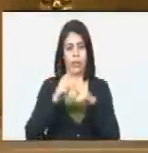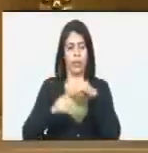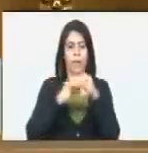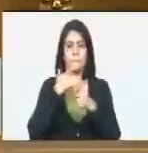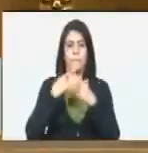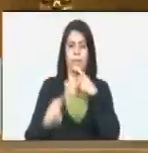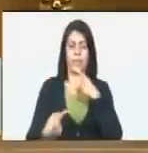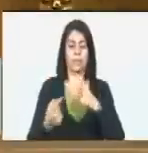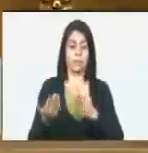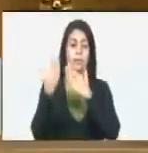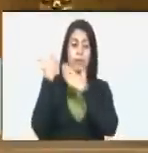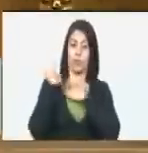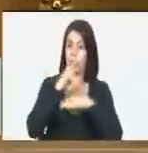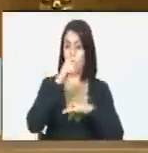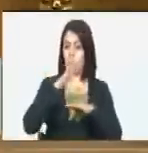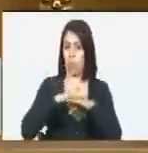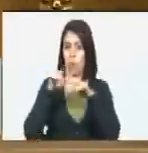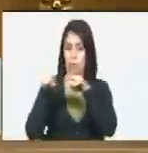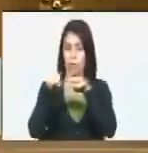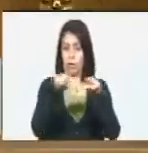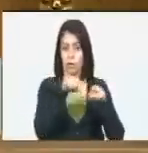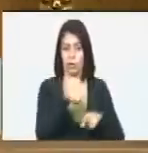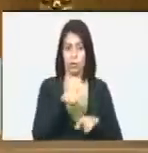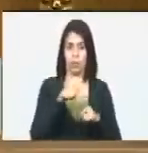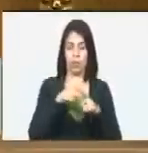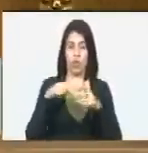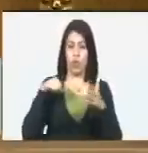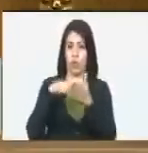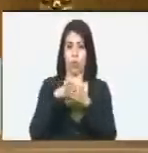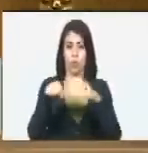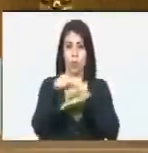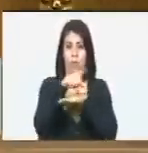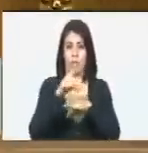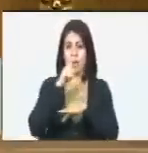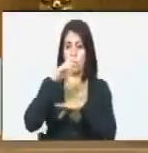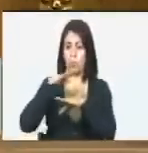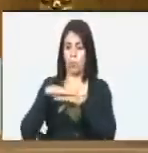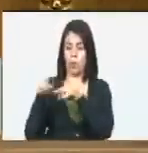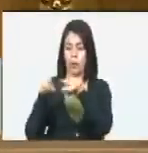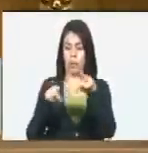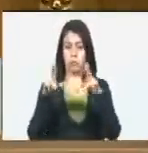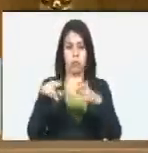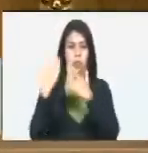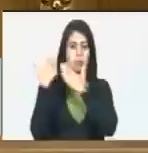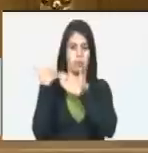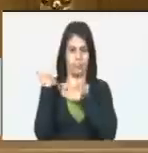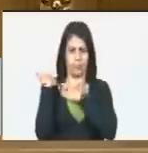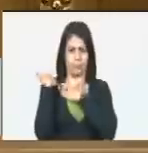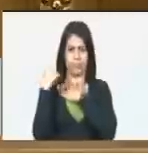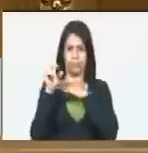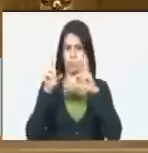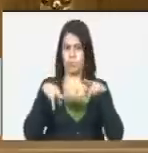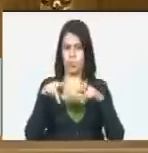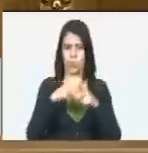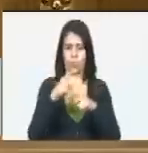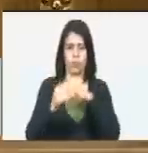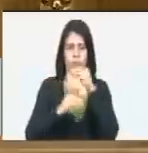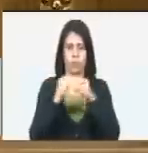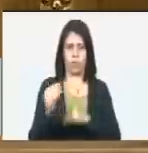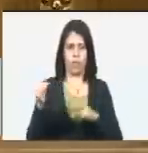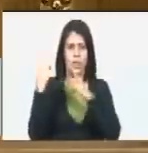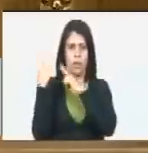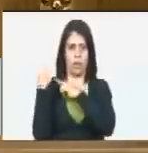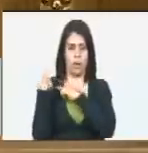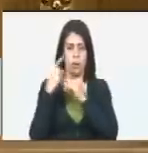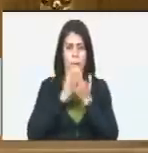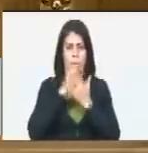su responsabilidad, esto es un golpe de Estado, responsabilidad que nunca asumieron, como nunca asumieron la responsabilidad del plan